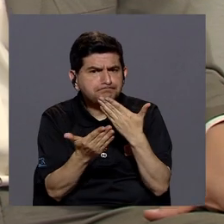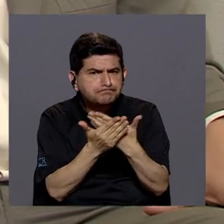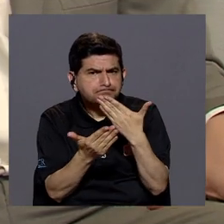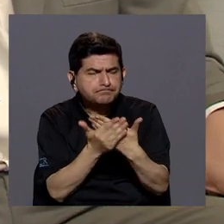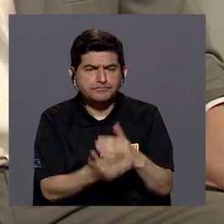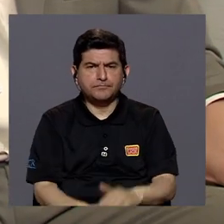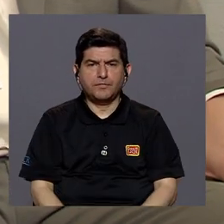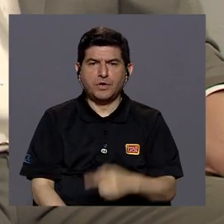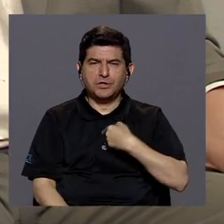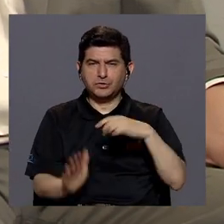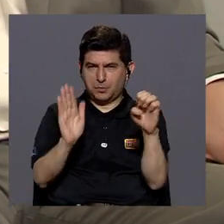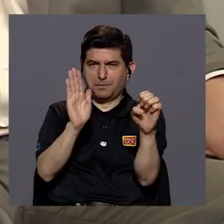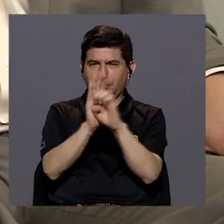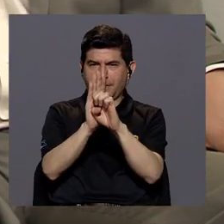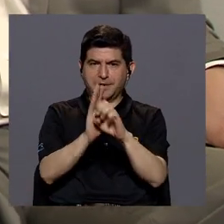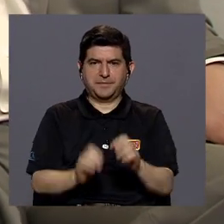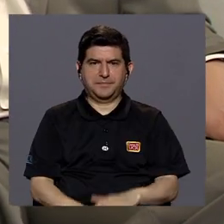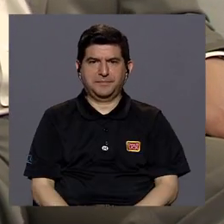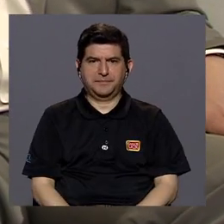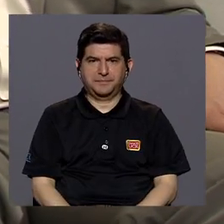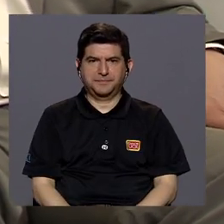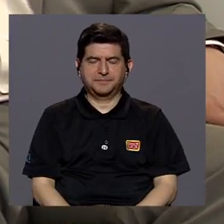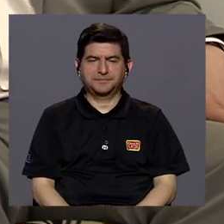por ejemplo, y en eso